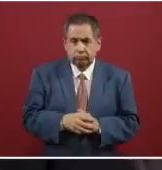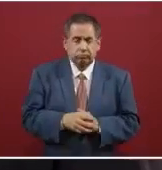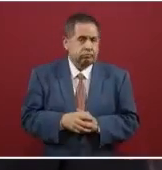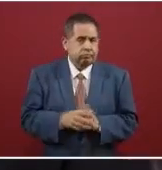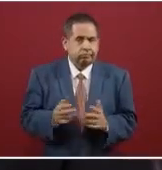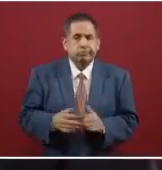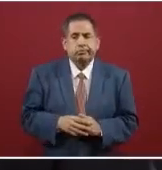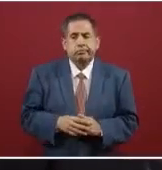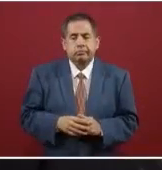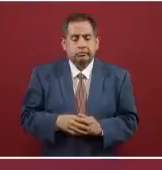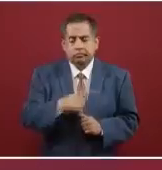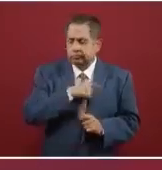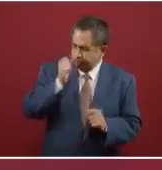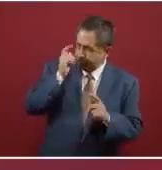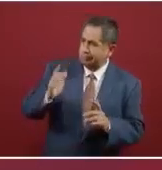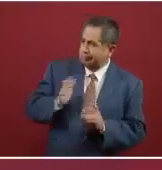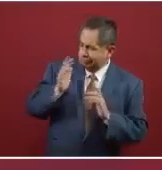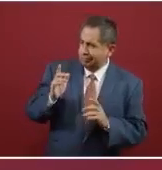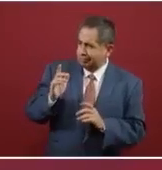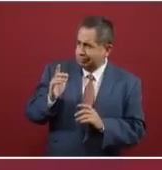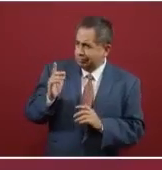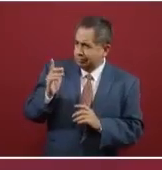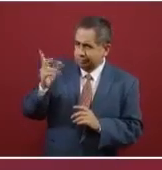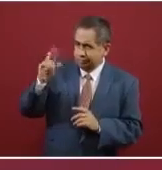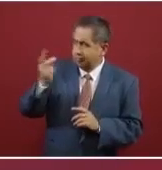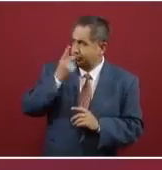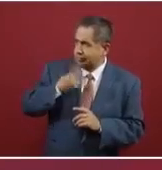Estaban sorprendidos,